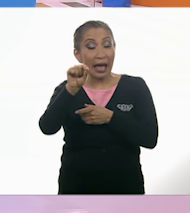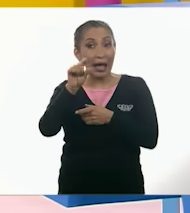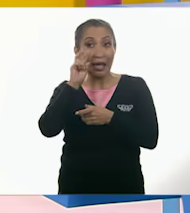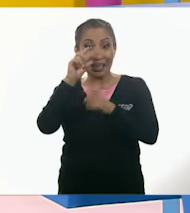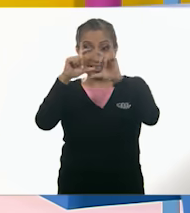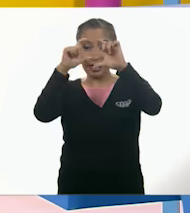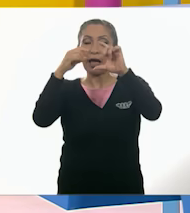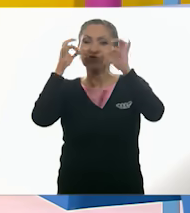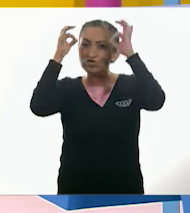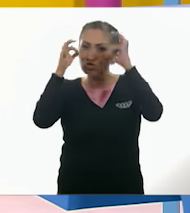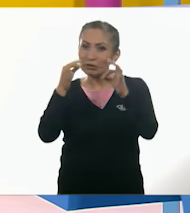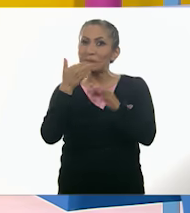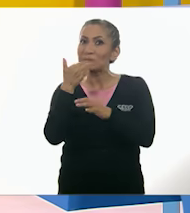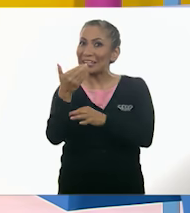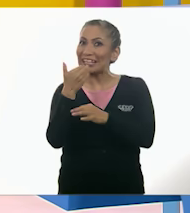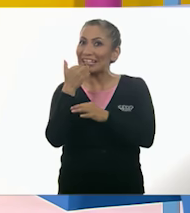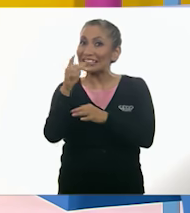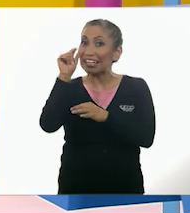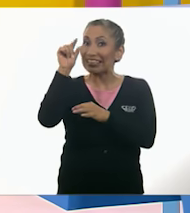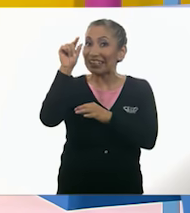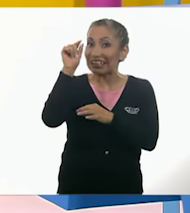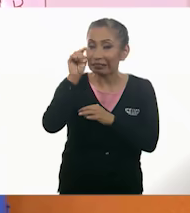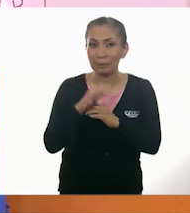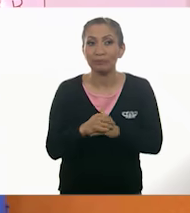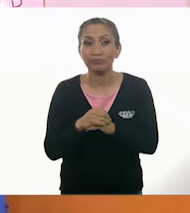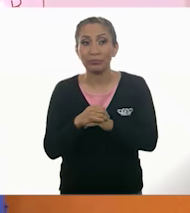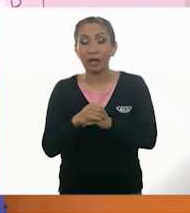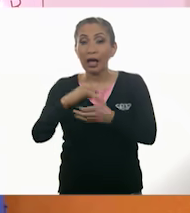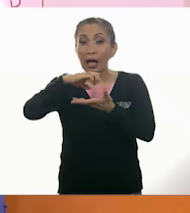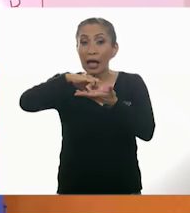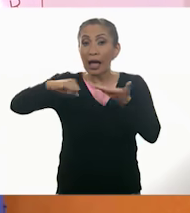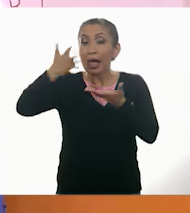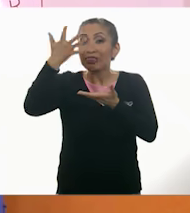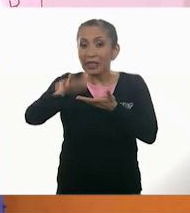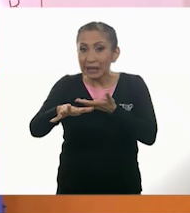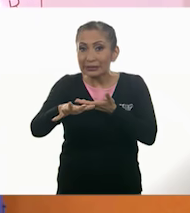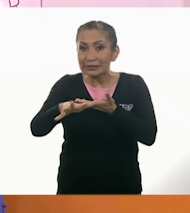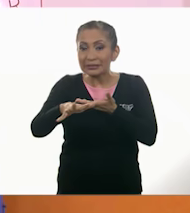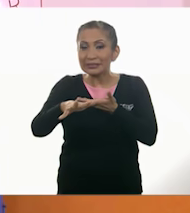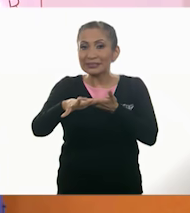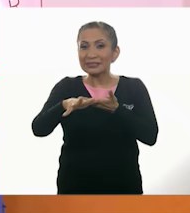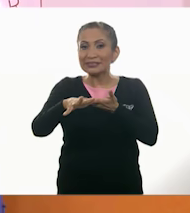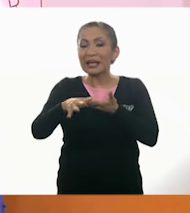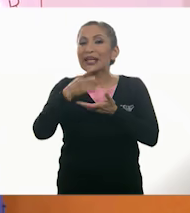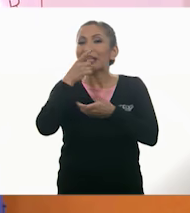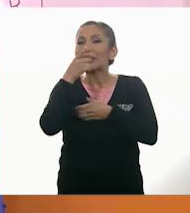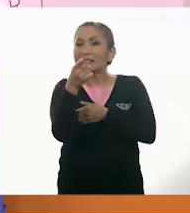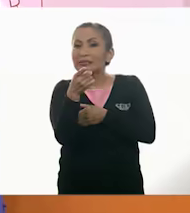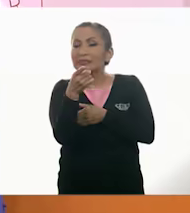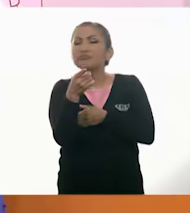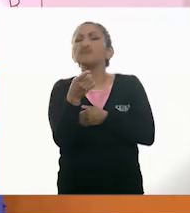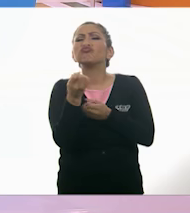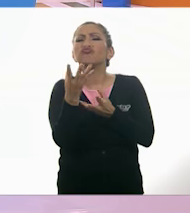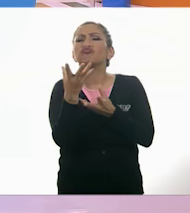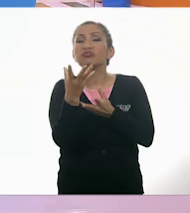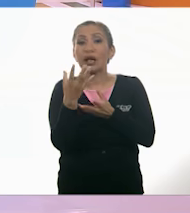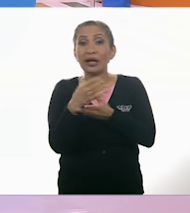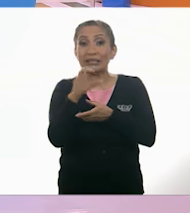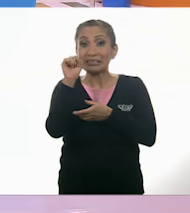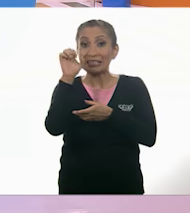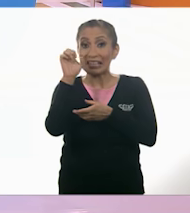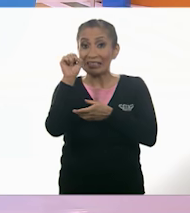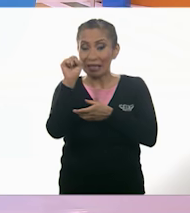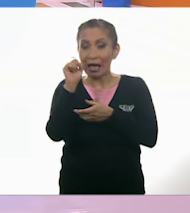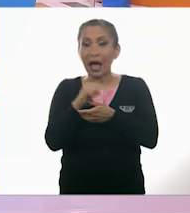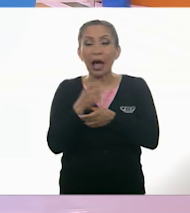30, 40, 50, 60, 70. Y compruebo que sí es. Aquí está, 70. Quito otros 10. Ajá. Y entonces dice que tengo... 60.